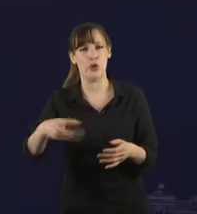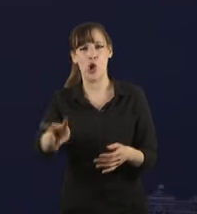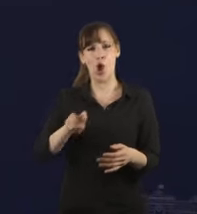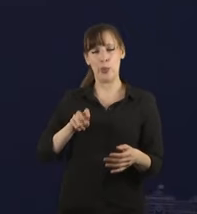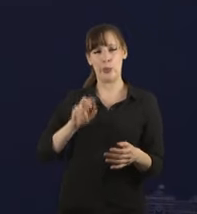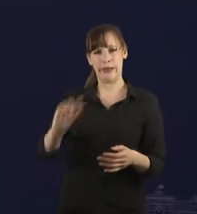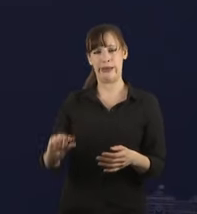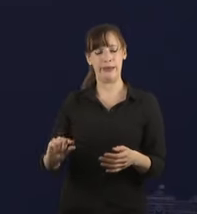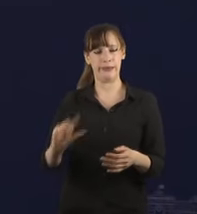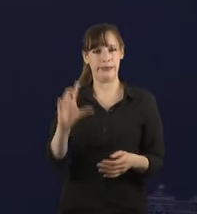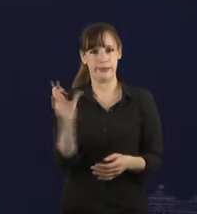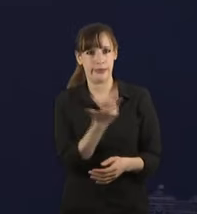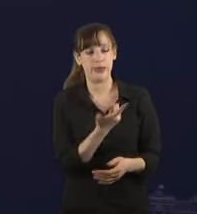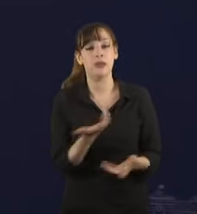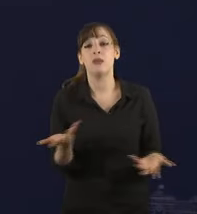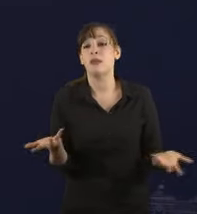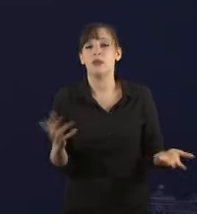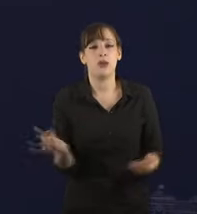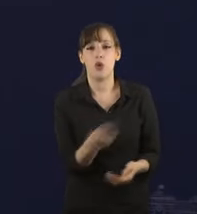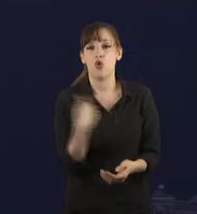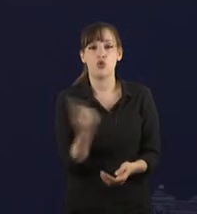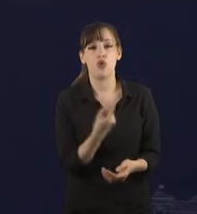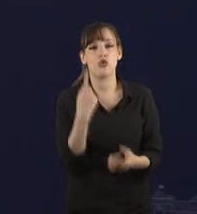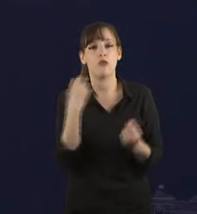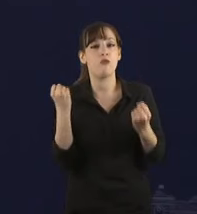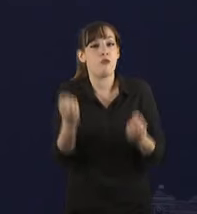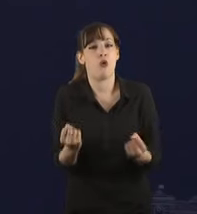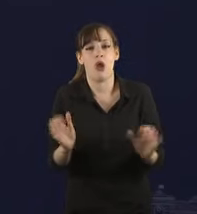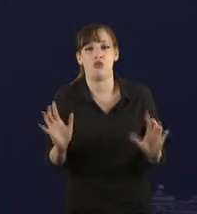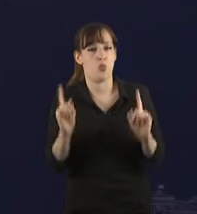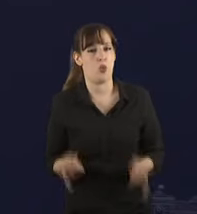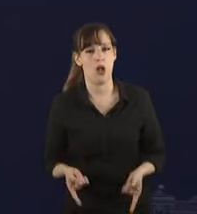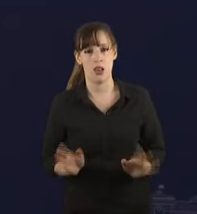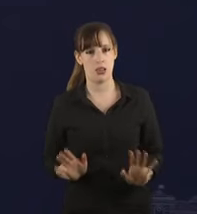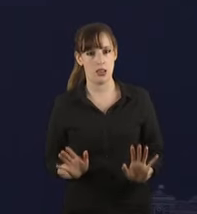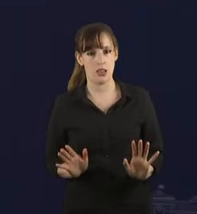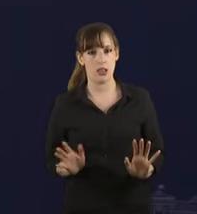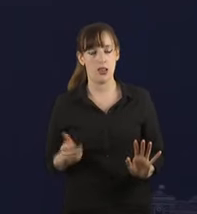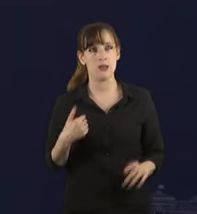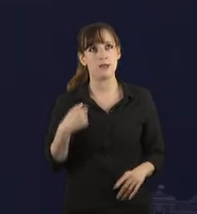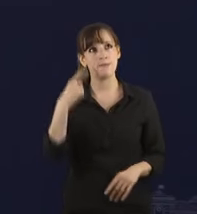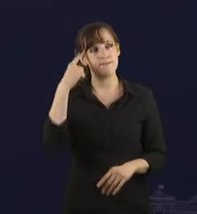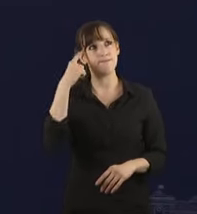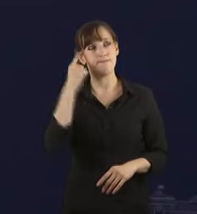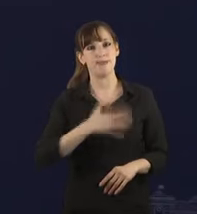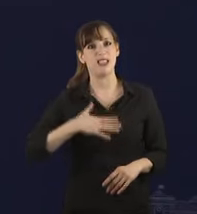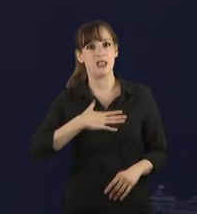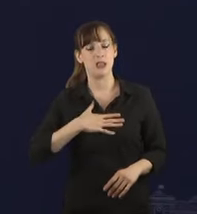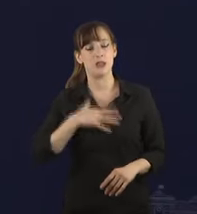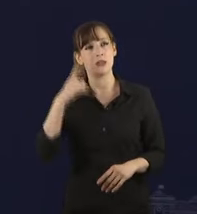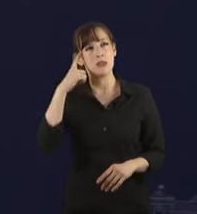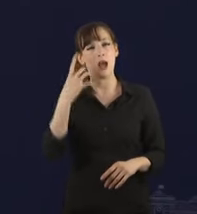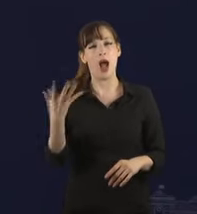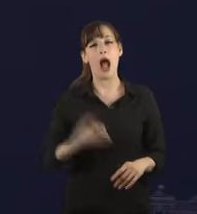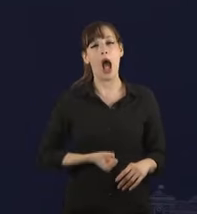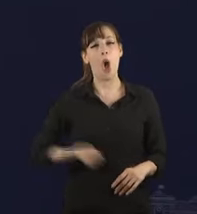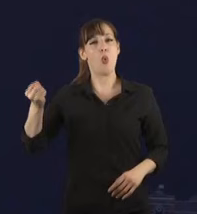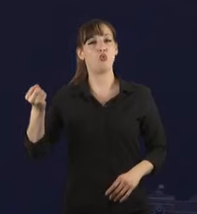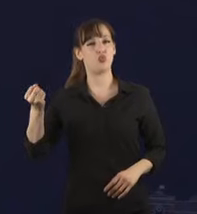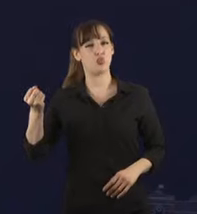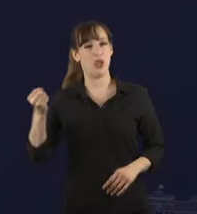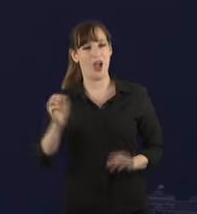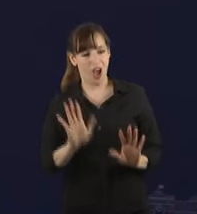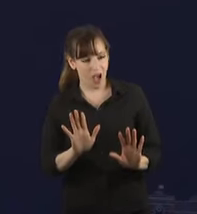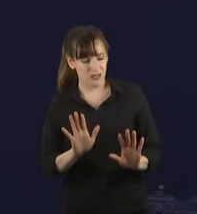todo lo posible de ahí que consideramos que esta fórmula de ajuste no tiene ningún